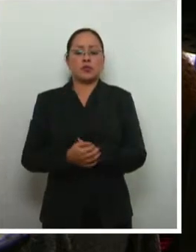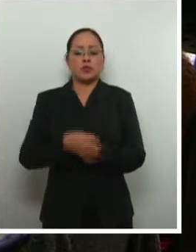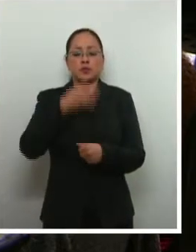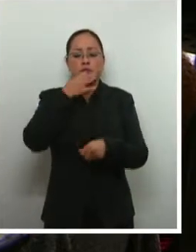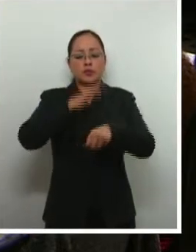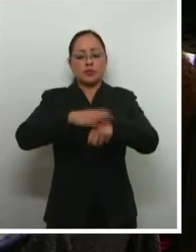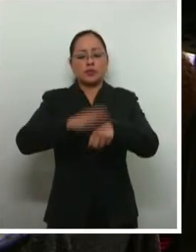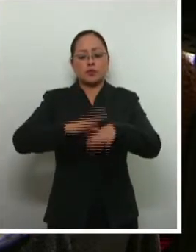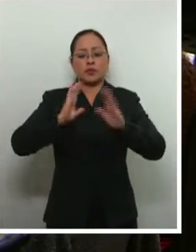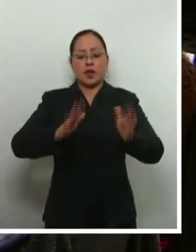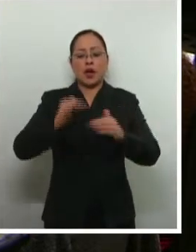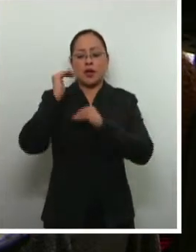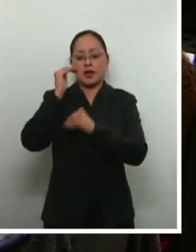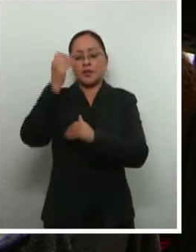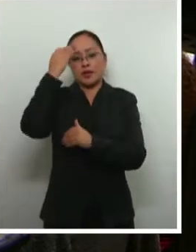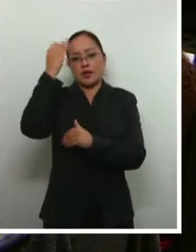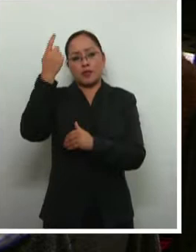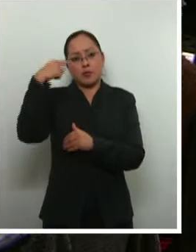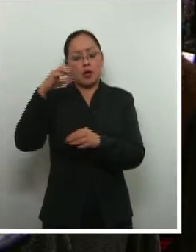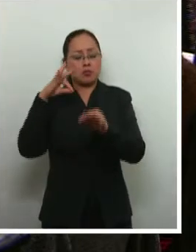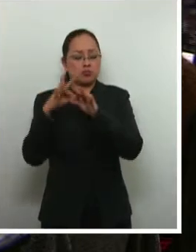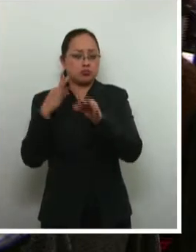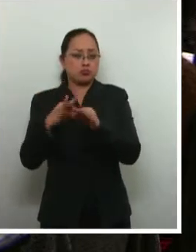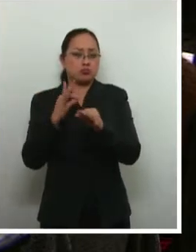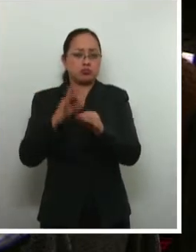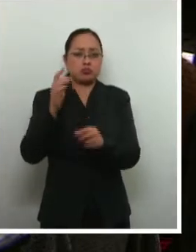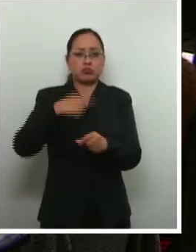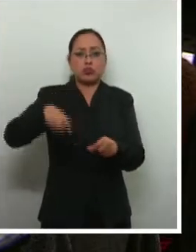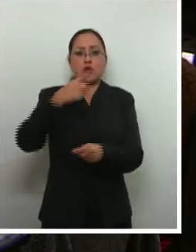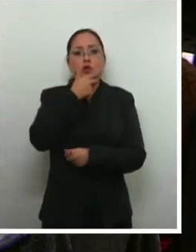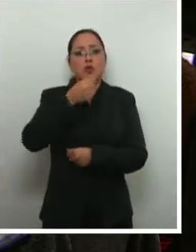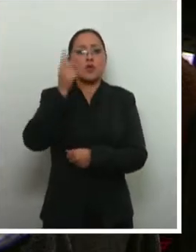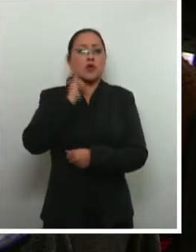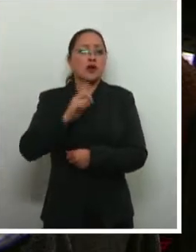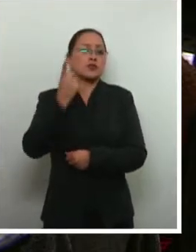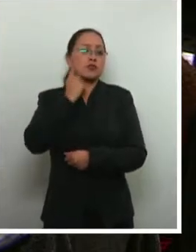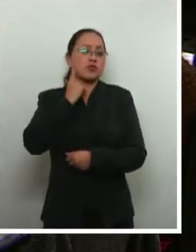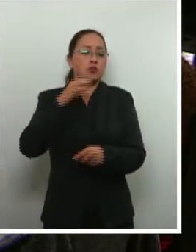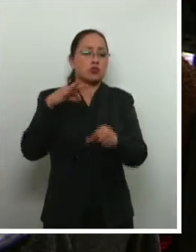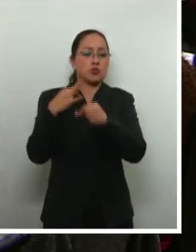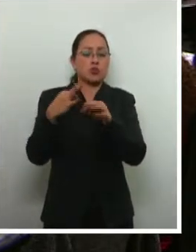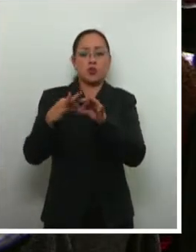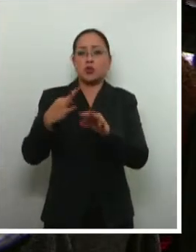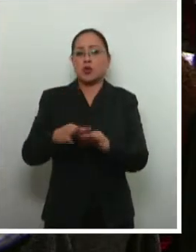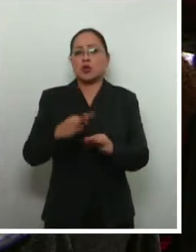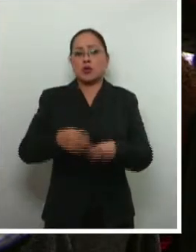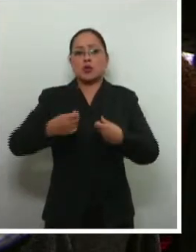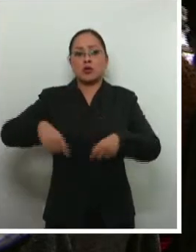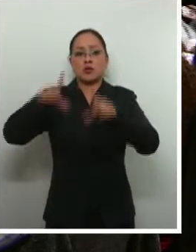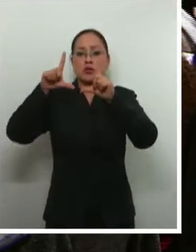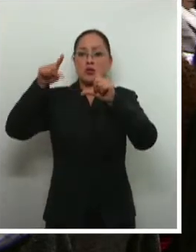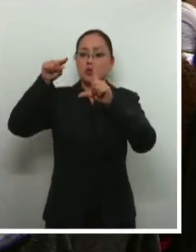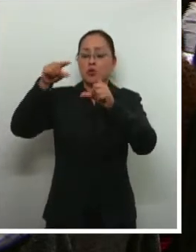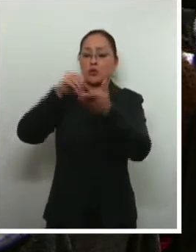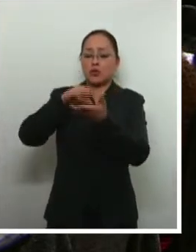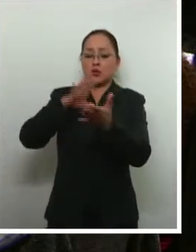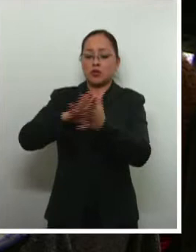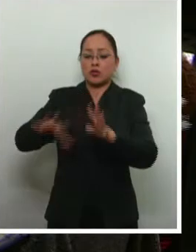comento, se agotó el tiempo que se otorgó a las y los legisladores y en el tablero electrónico se